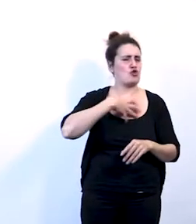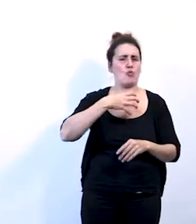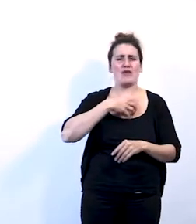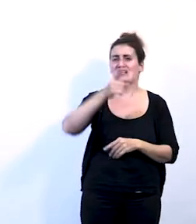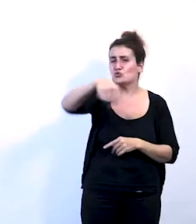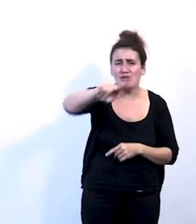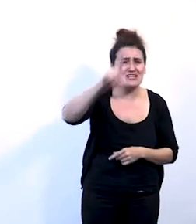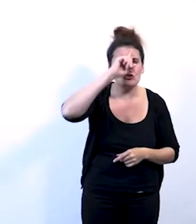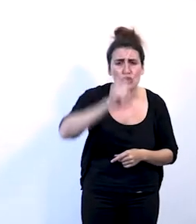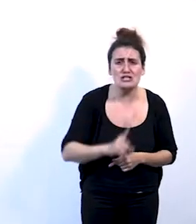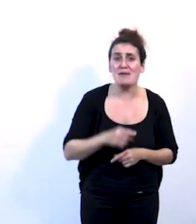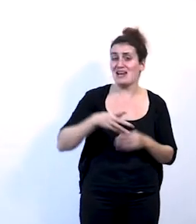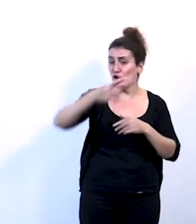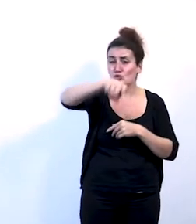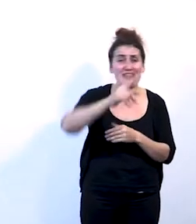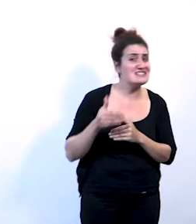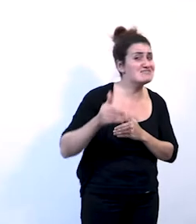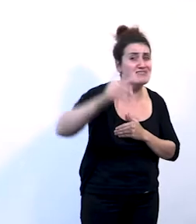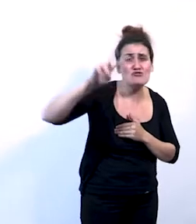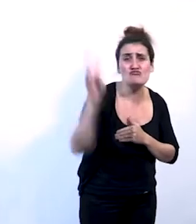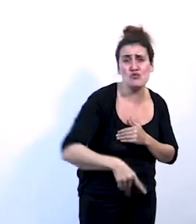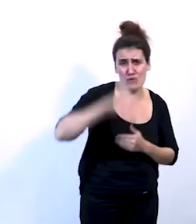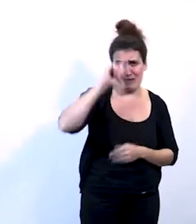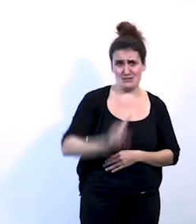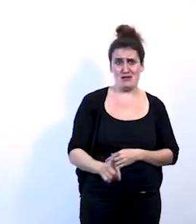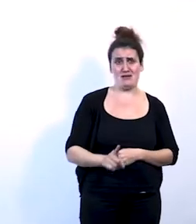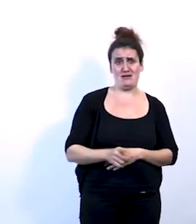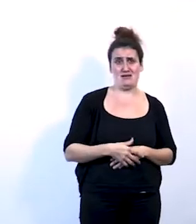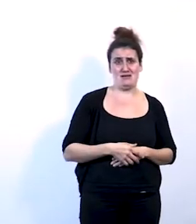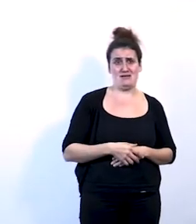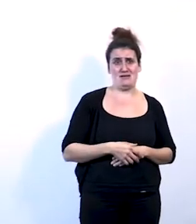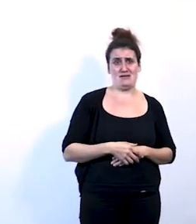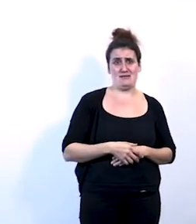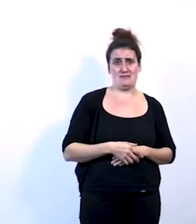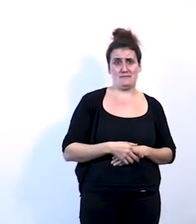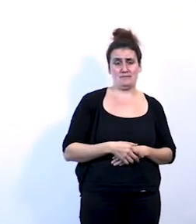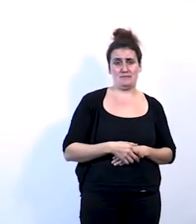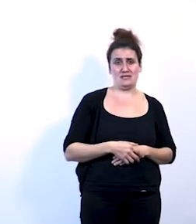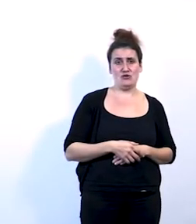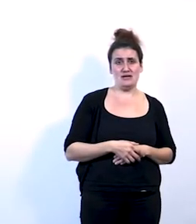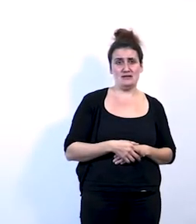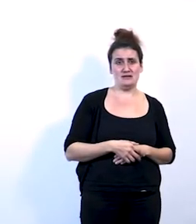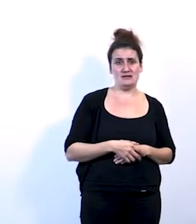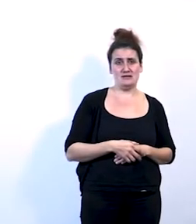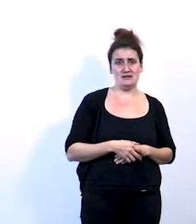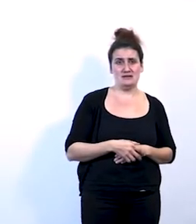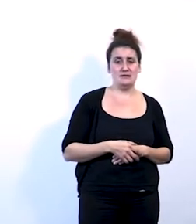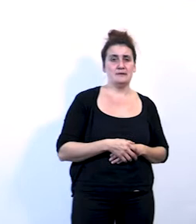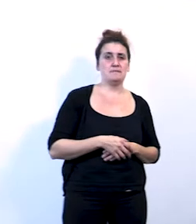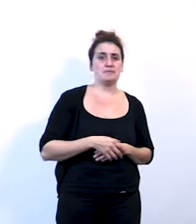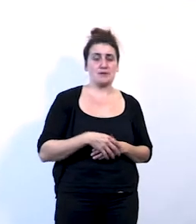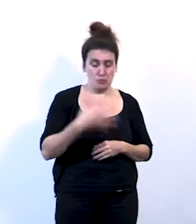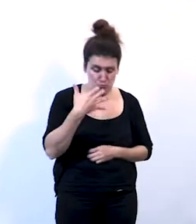van a hacer. Entonces, todas esas ganancias que teníamos en bastantes niveles, si por